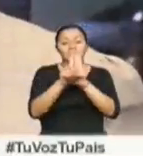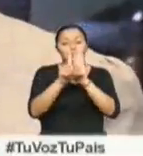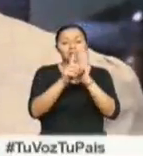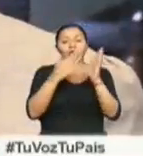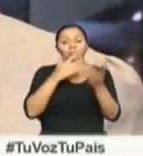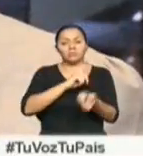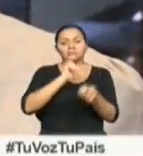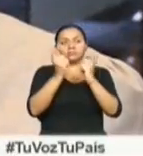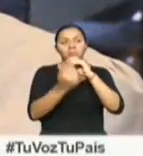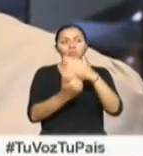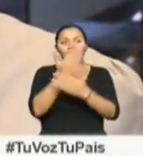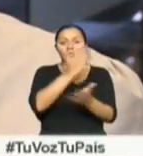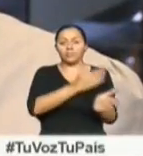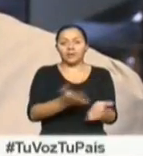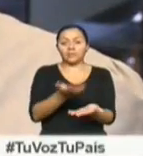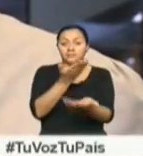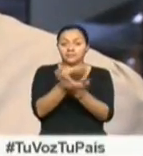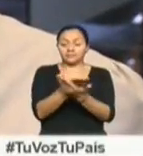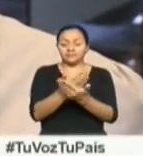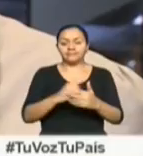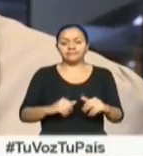los nuevos planteamientos.